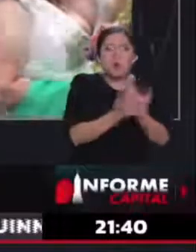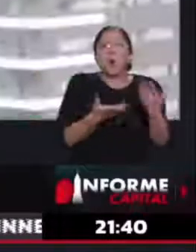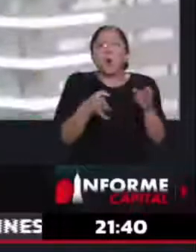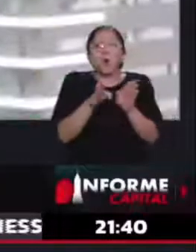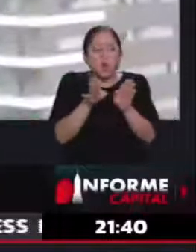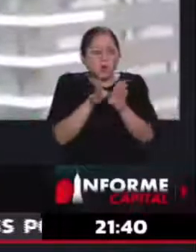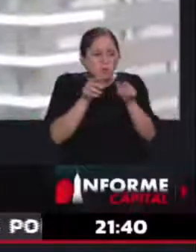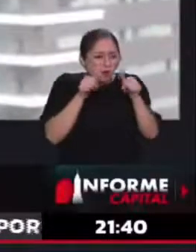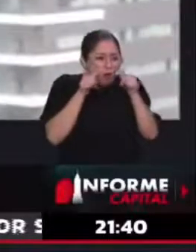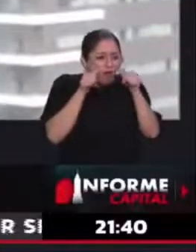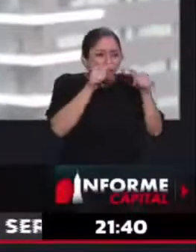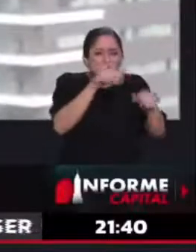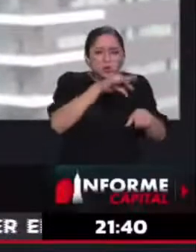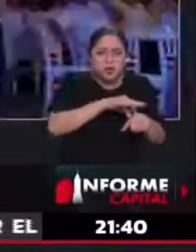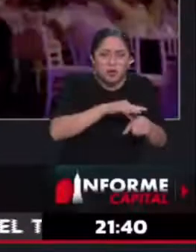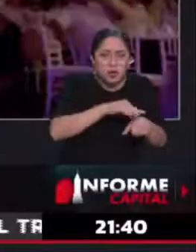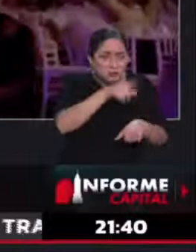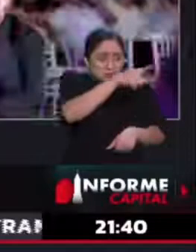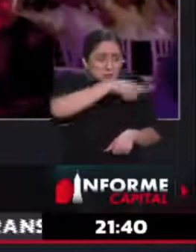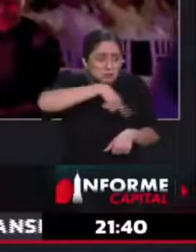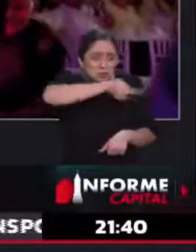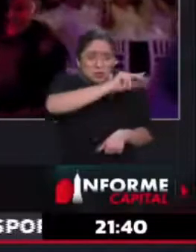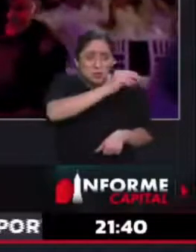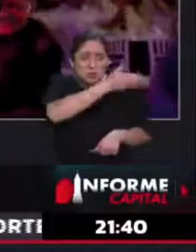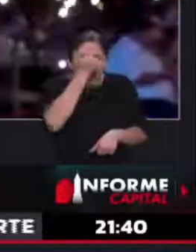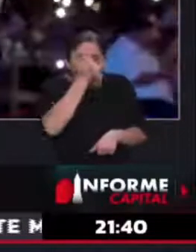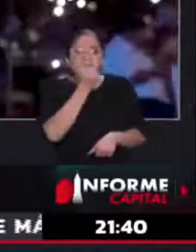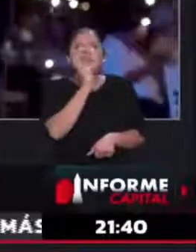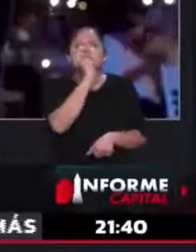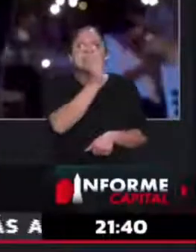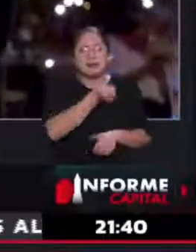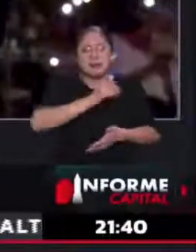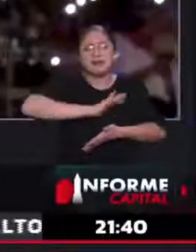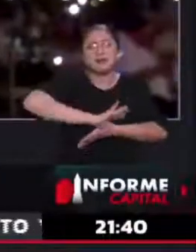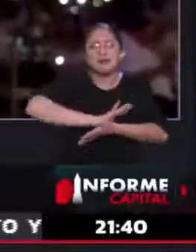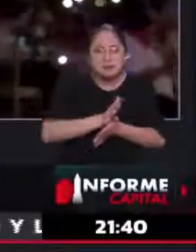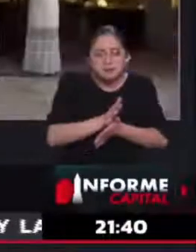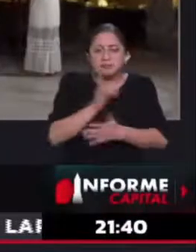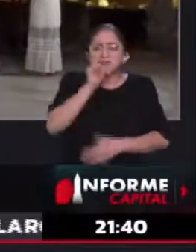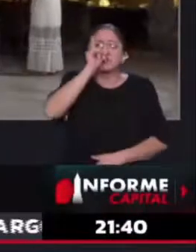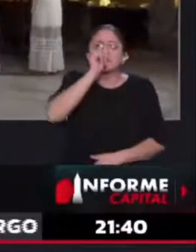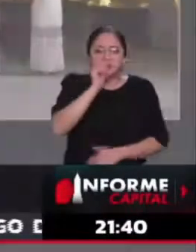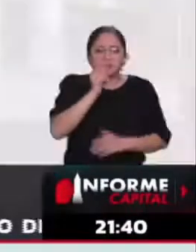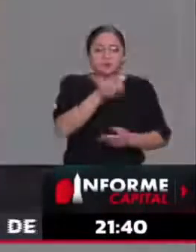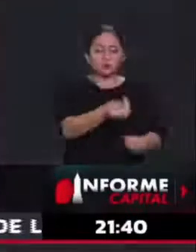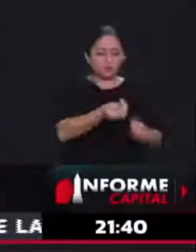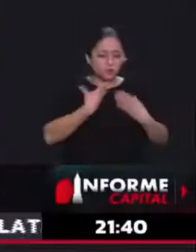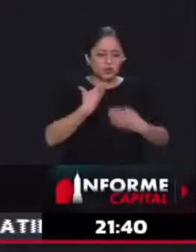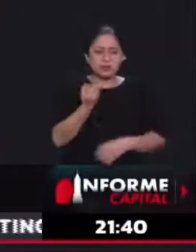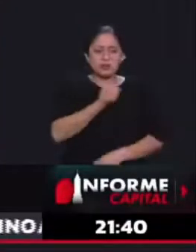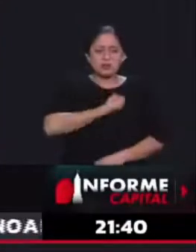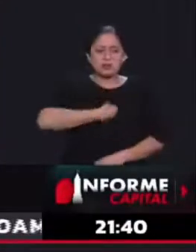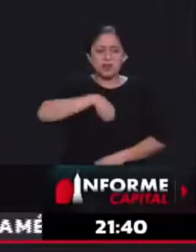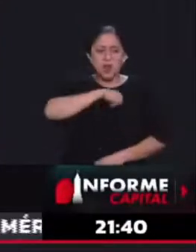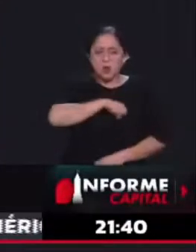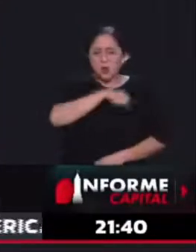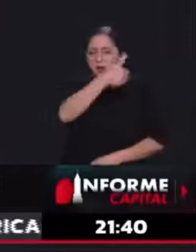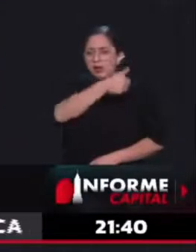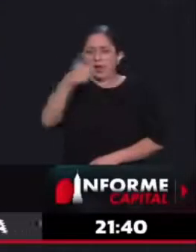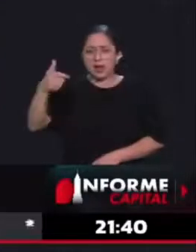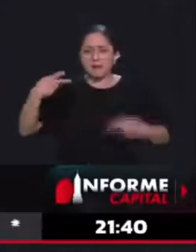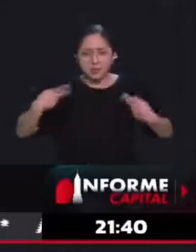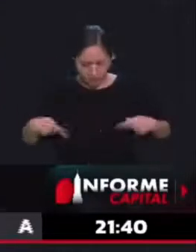ahí también hay una discriminación permanente que limita el acceso a la salud de las personas. Argentina,